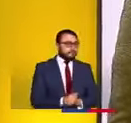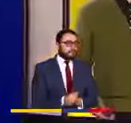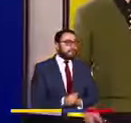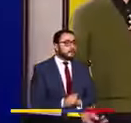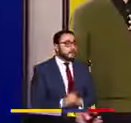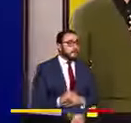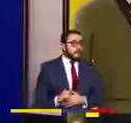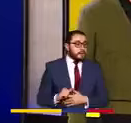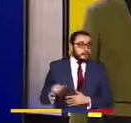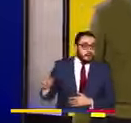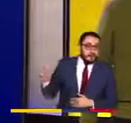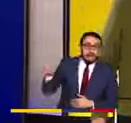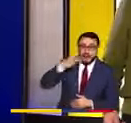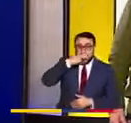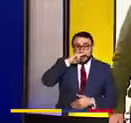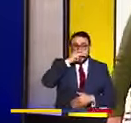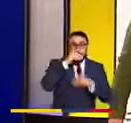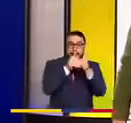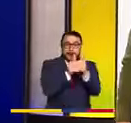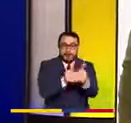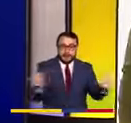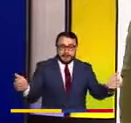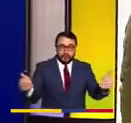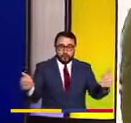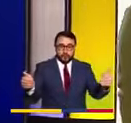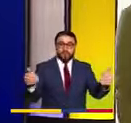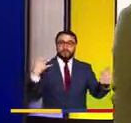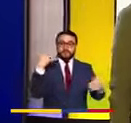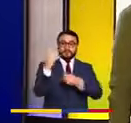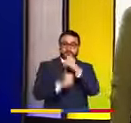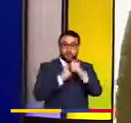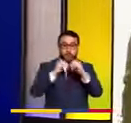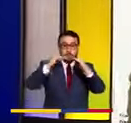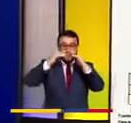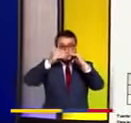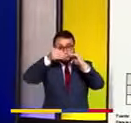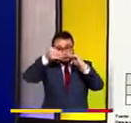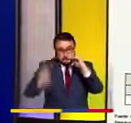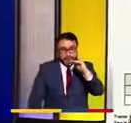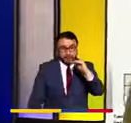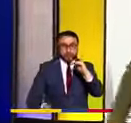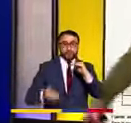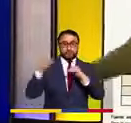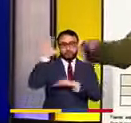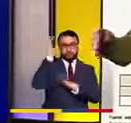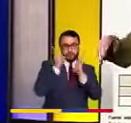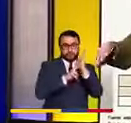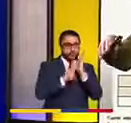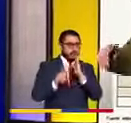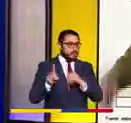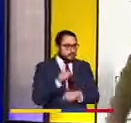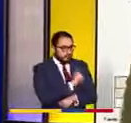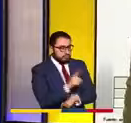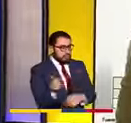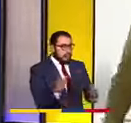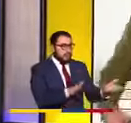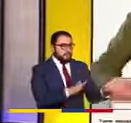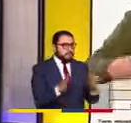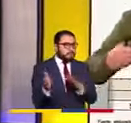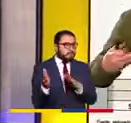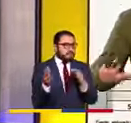Tasa de mortalidad de niñez, niños menores de 5 años, Colombia 2022,